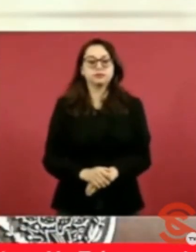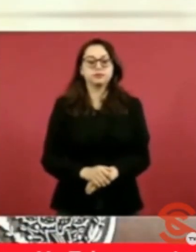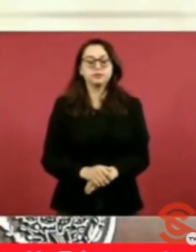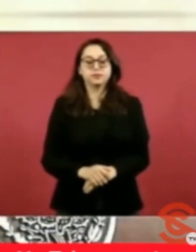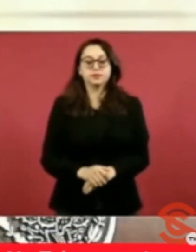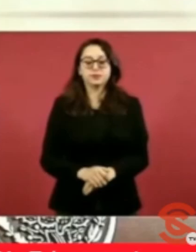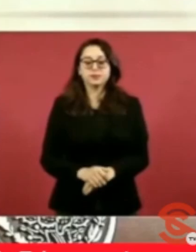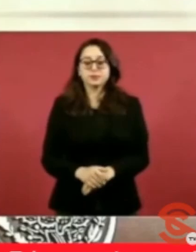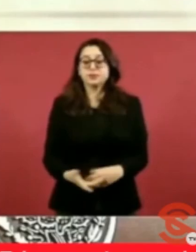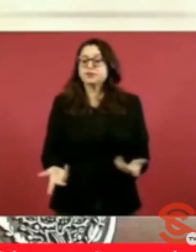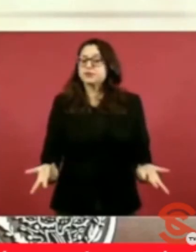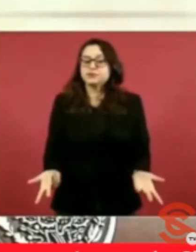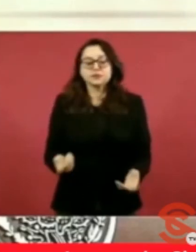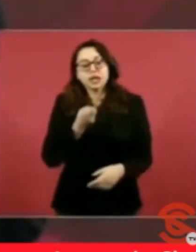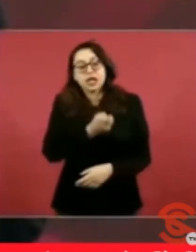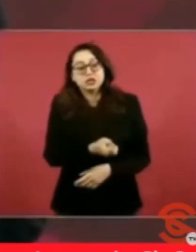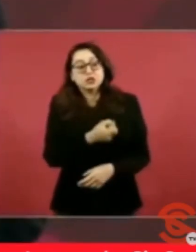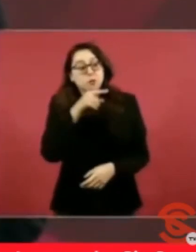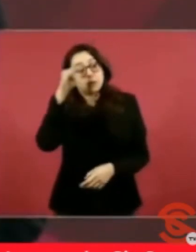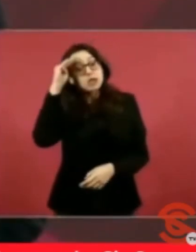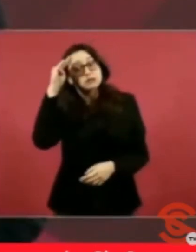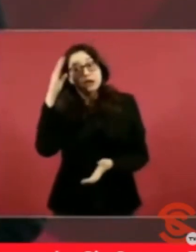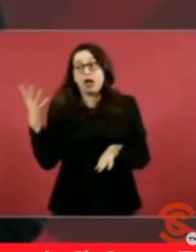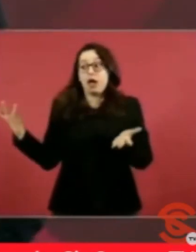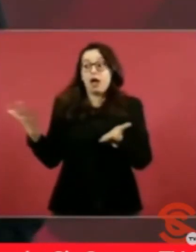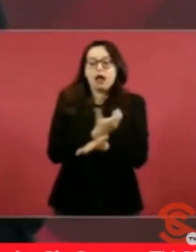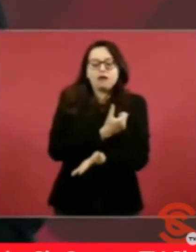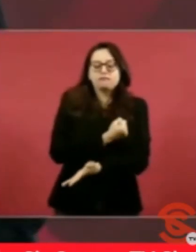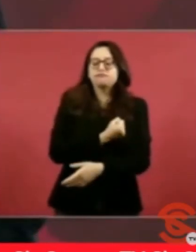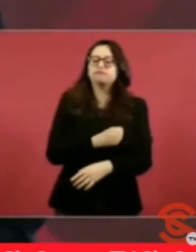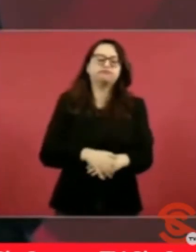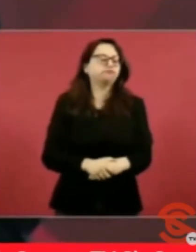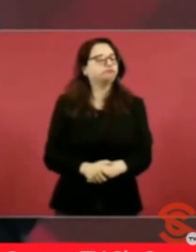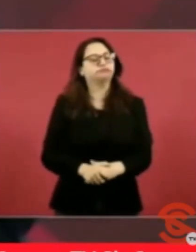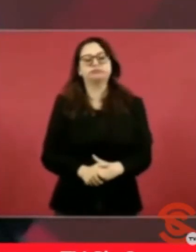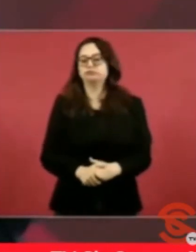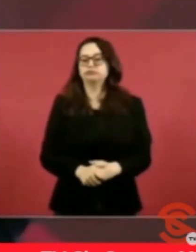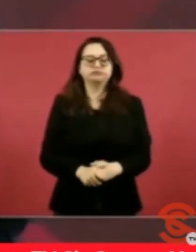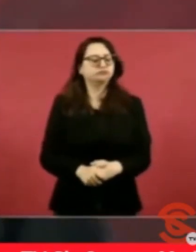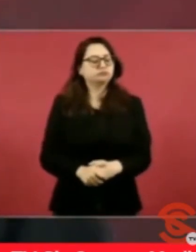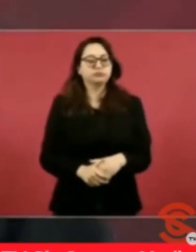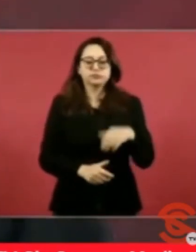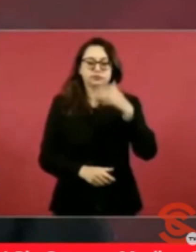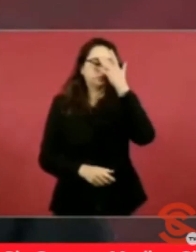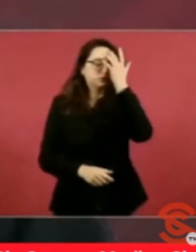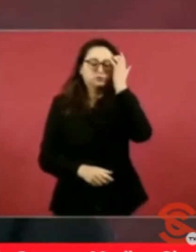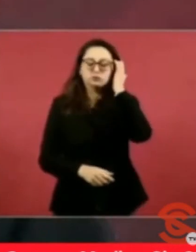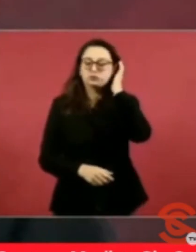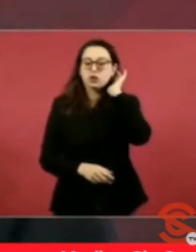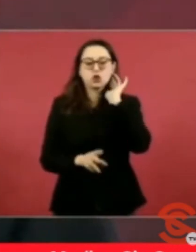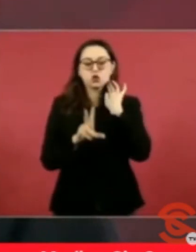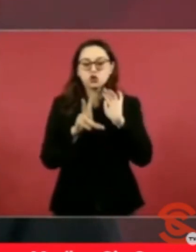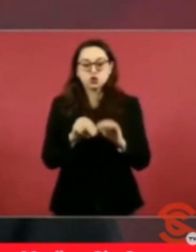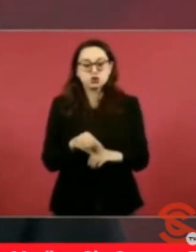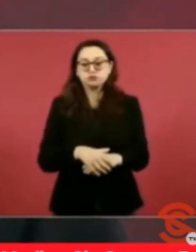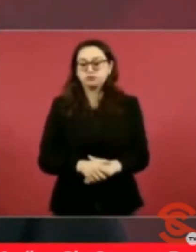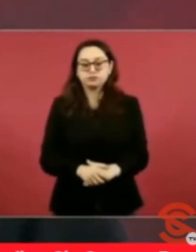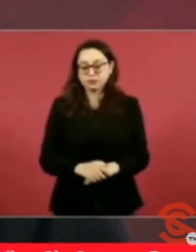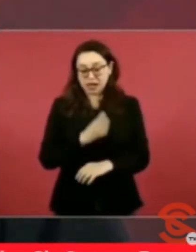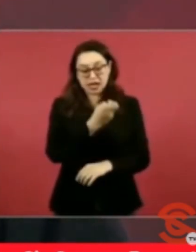pero no le va a funcionar, porque algo parecido hizo